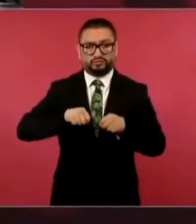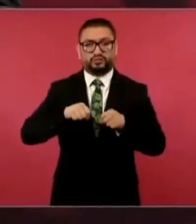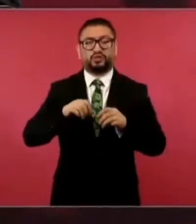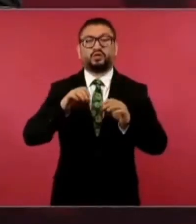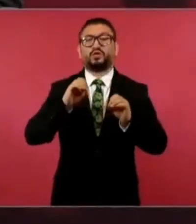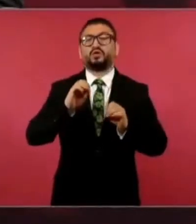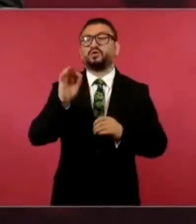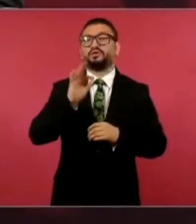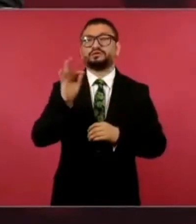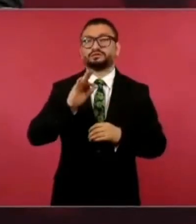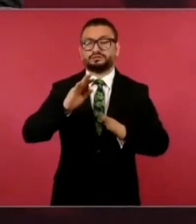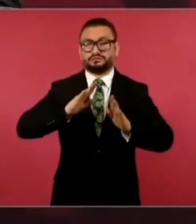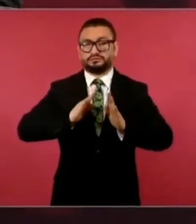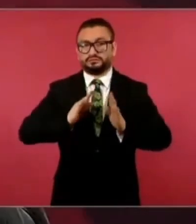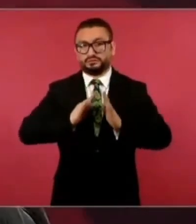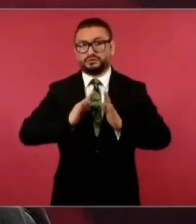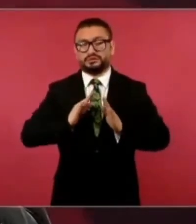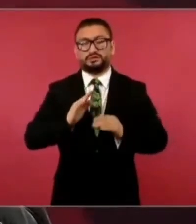los militares